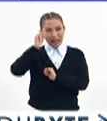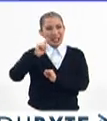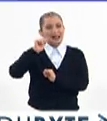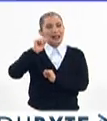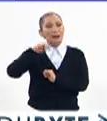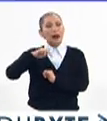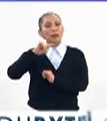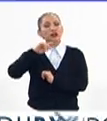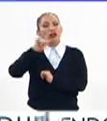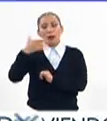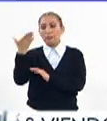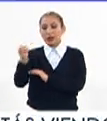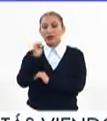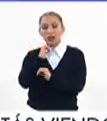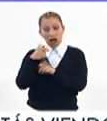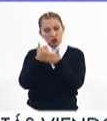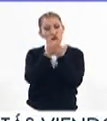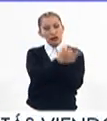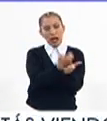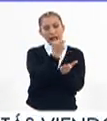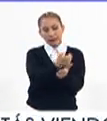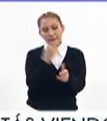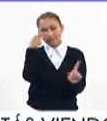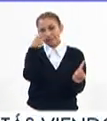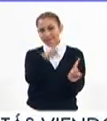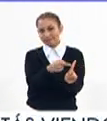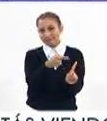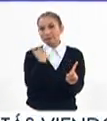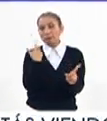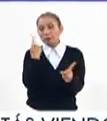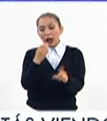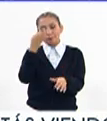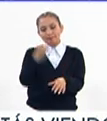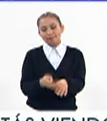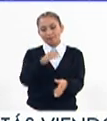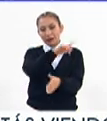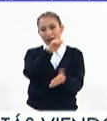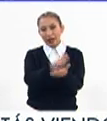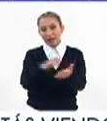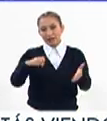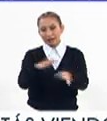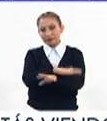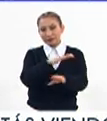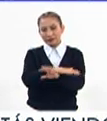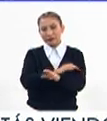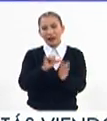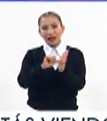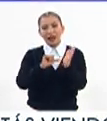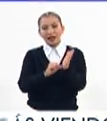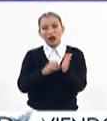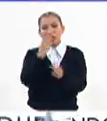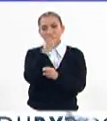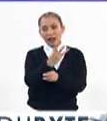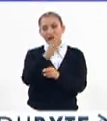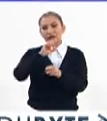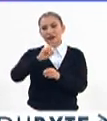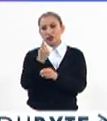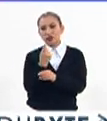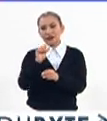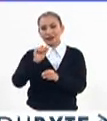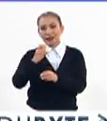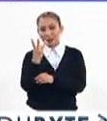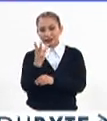Barragán, pidió a los senadores contribuir en este propósito al aprobar la reforma constitucional a los artículos 3,